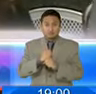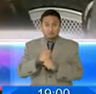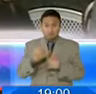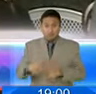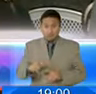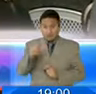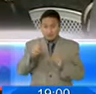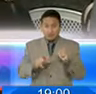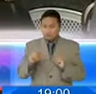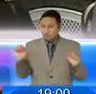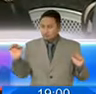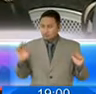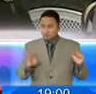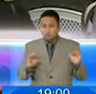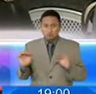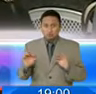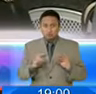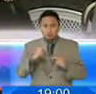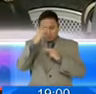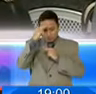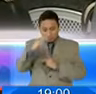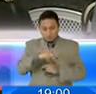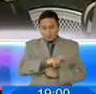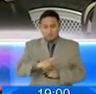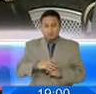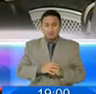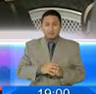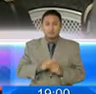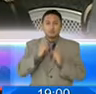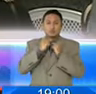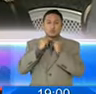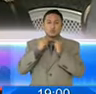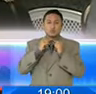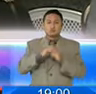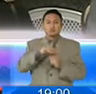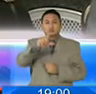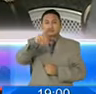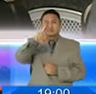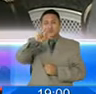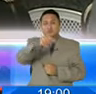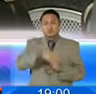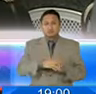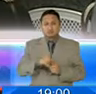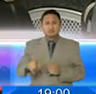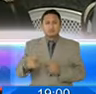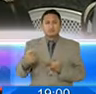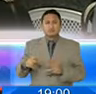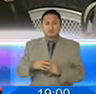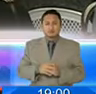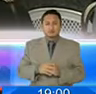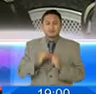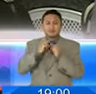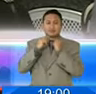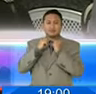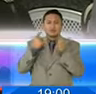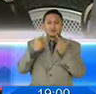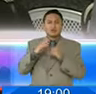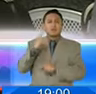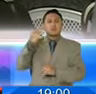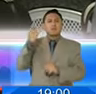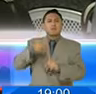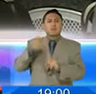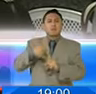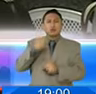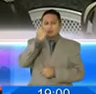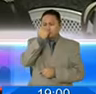llegando la gente a rendirle un merecido homenaje a monseñor quien en vida fue conocido también como el sacerdote rojo por su